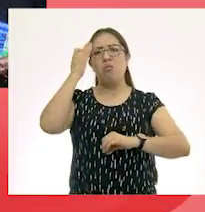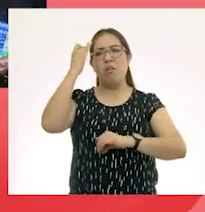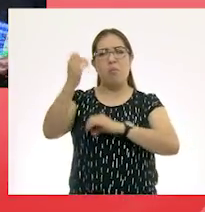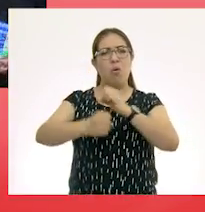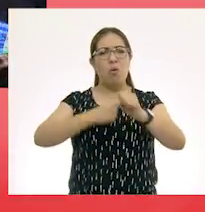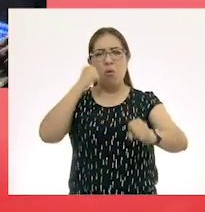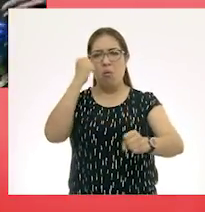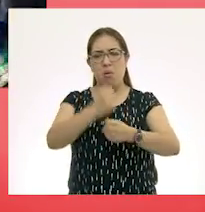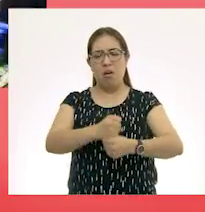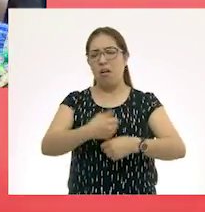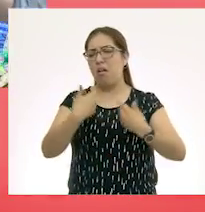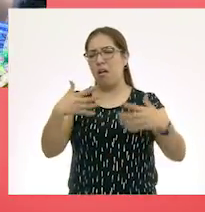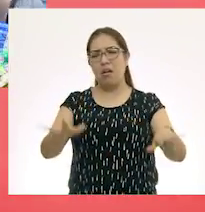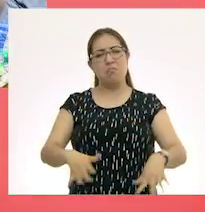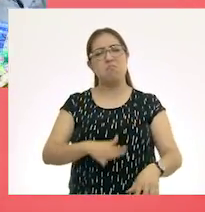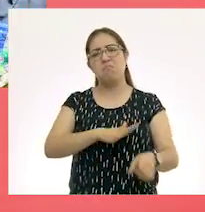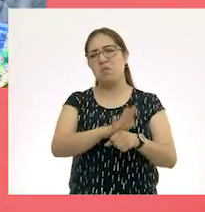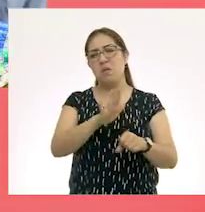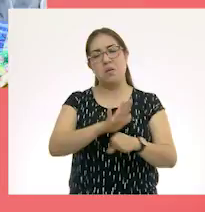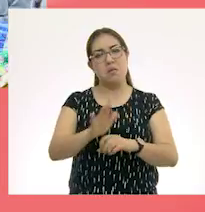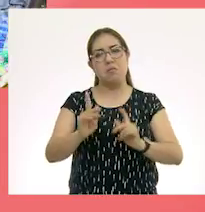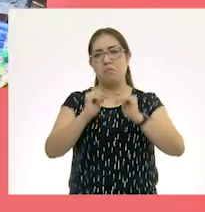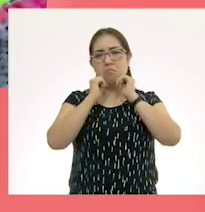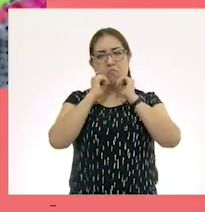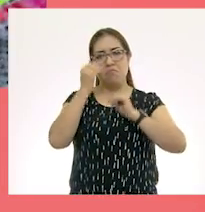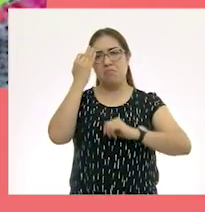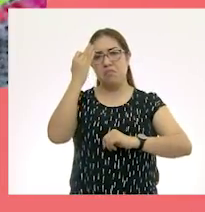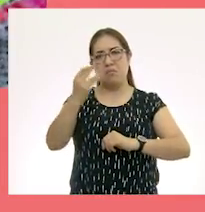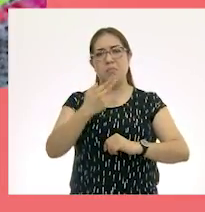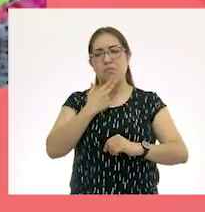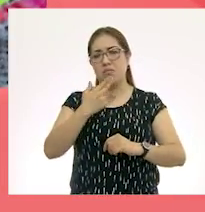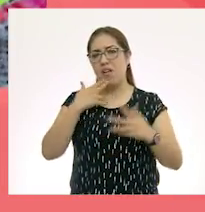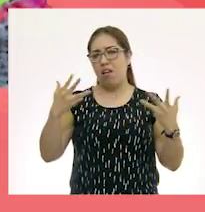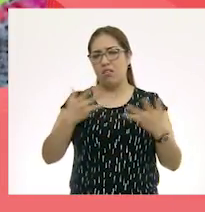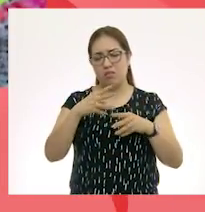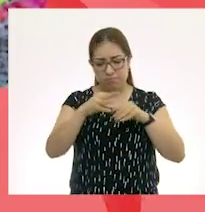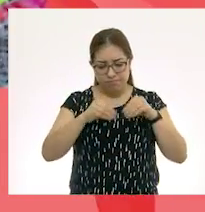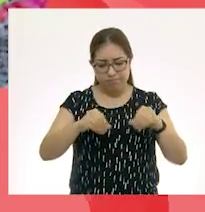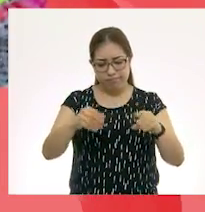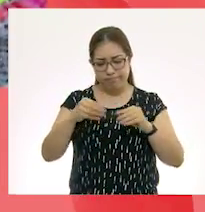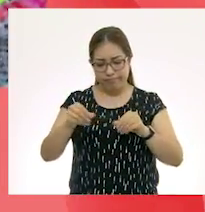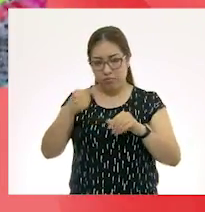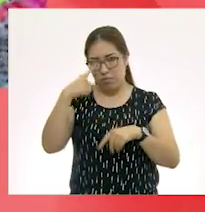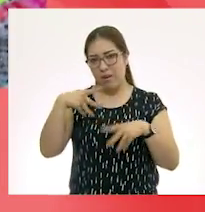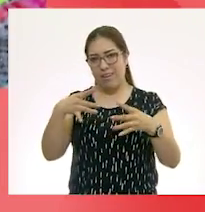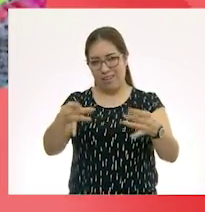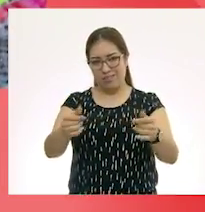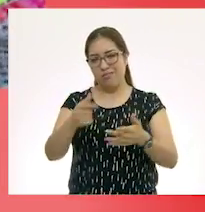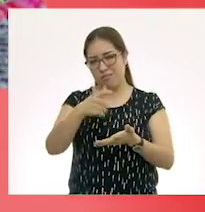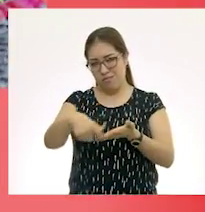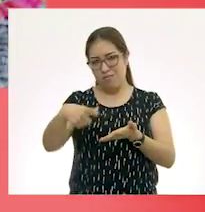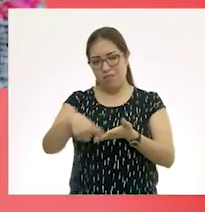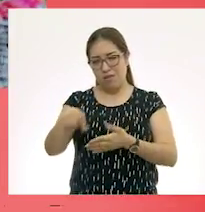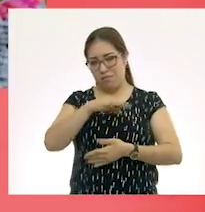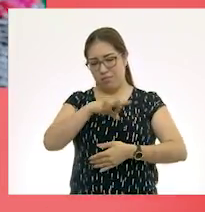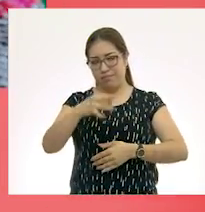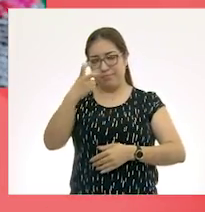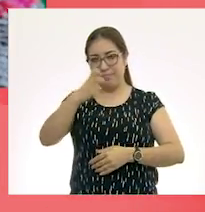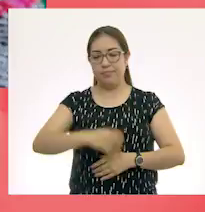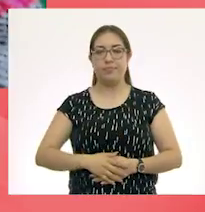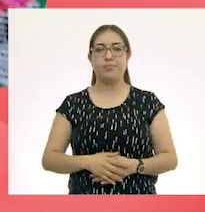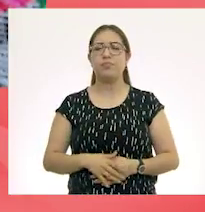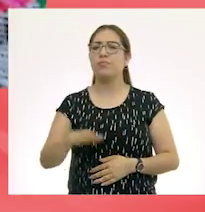nomás que me los mandan a hacer y tengo yo con qué hacemos aquí para el hogar. Para el gasto. Ujú. Doña